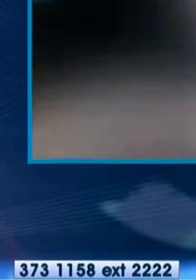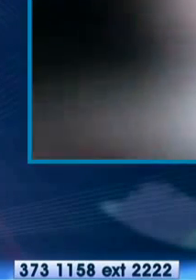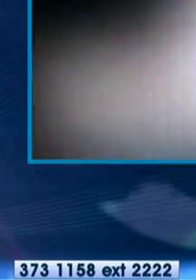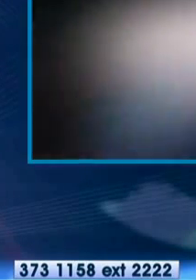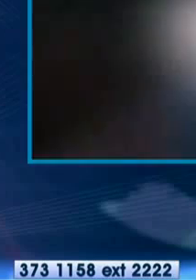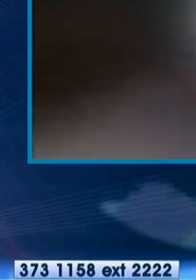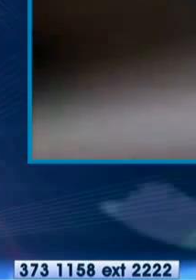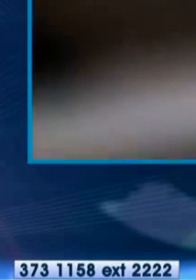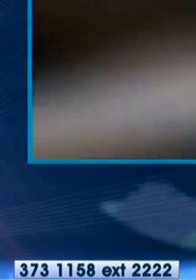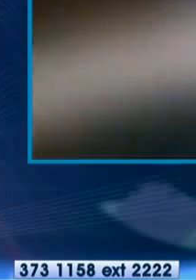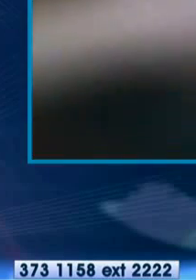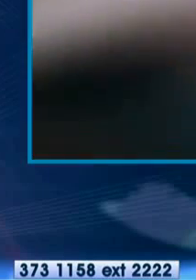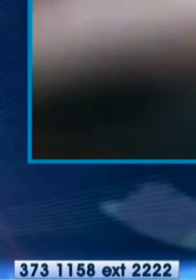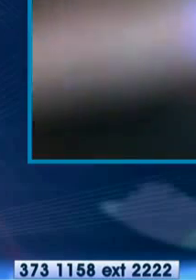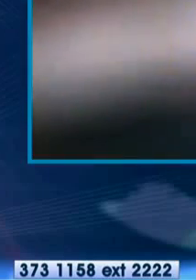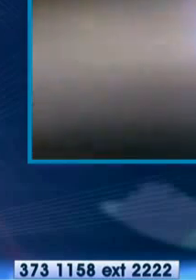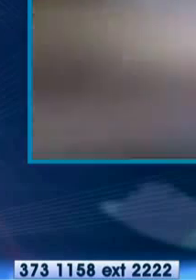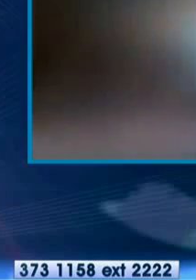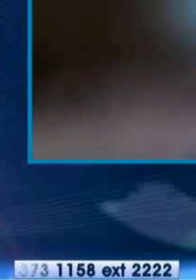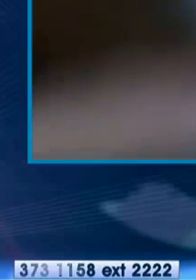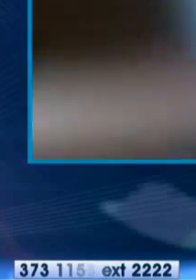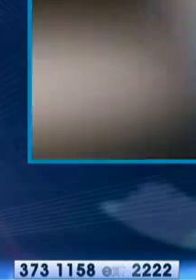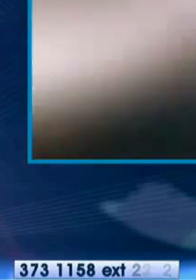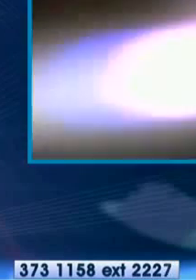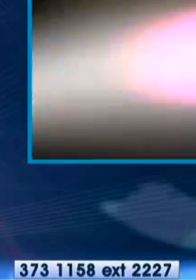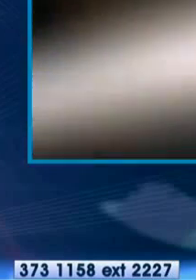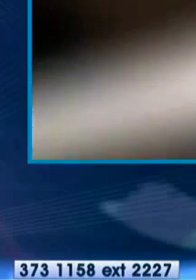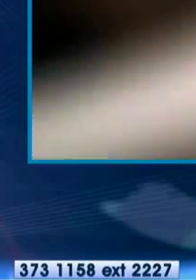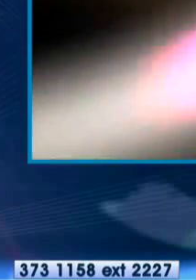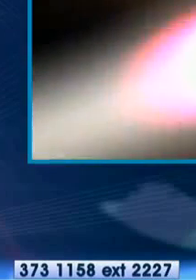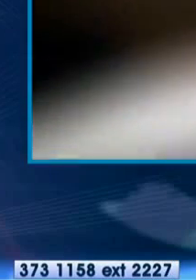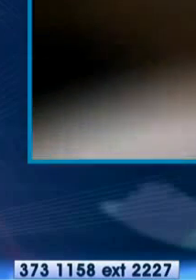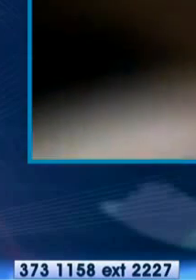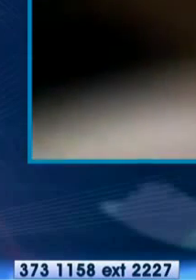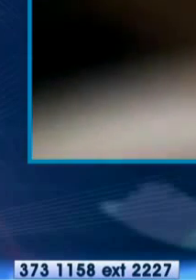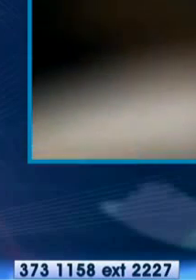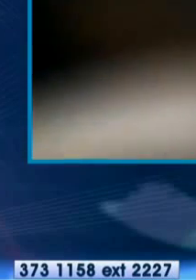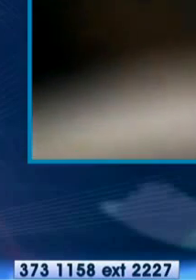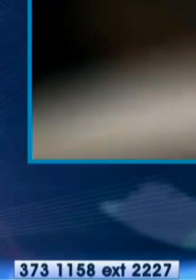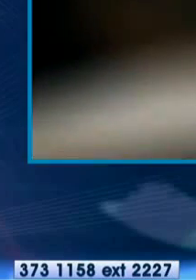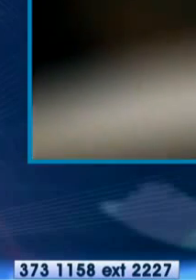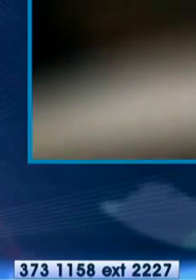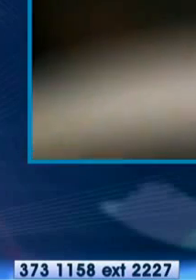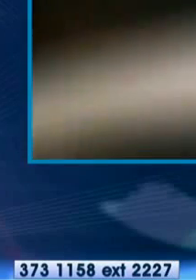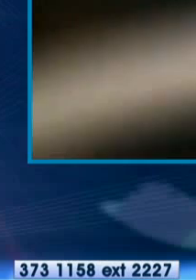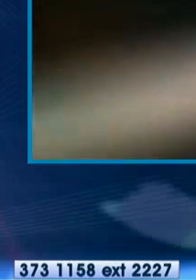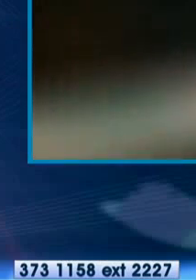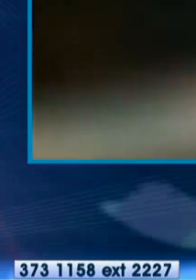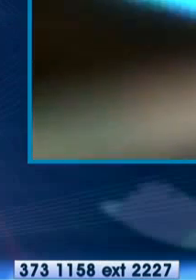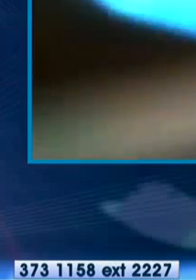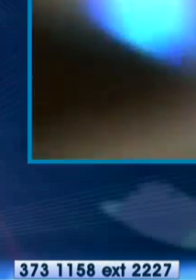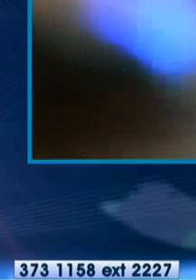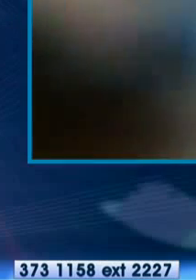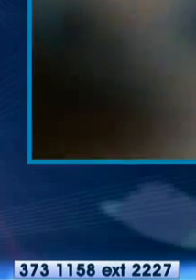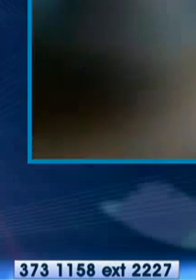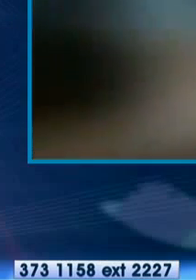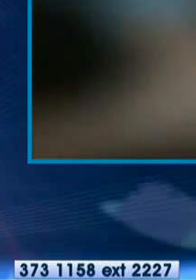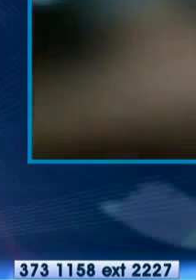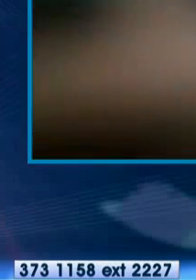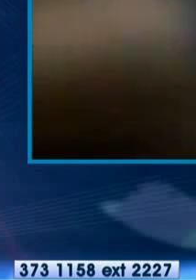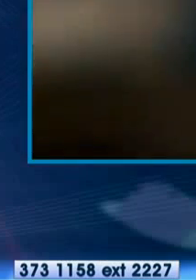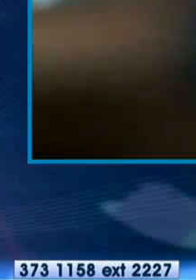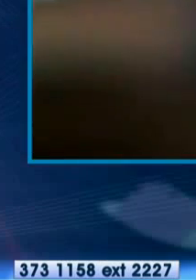año anterior, Revolución Preventiva, pretende justamente, de cierta manera, frenar un poco el tema del consumo. ¿Atacar a